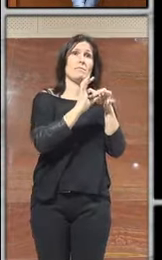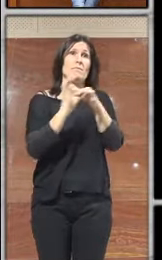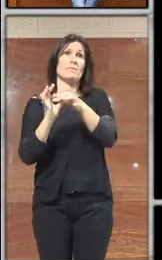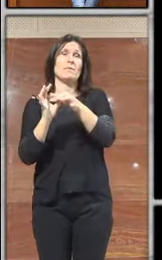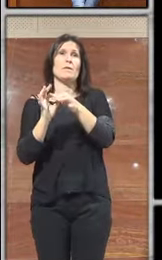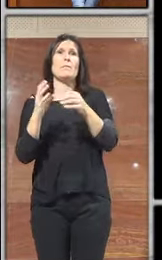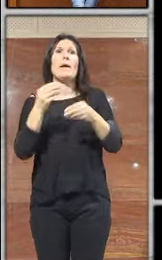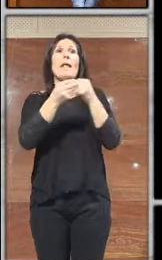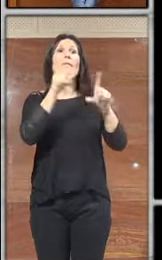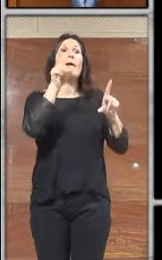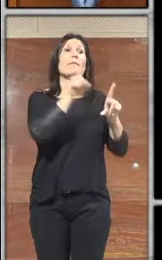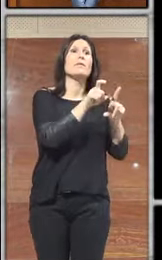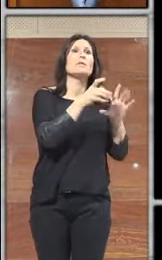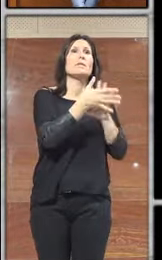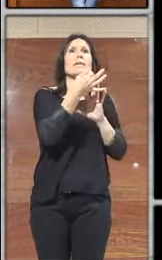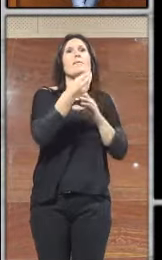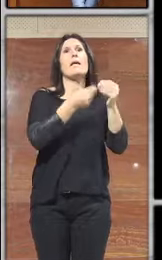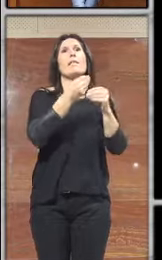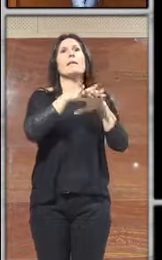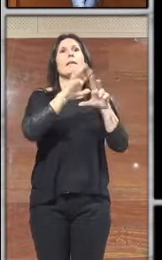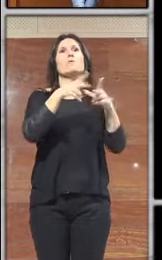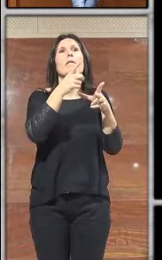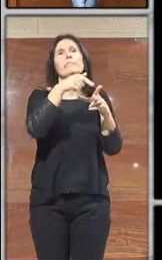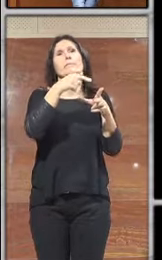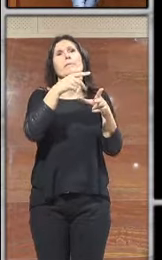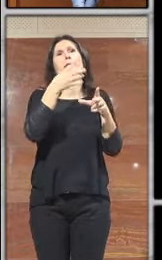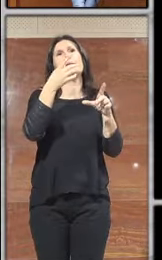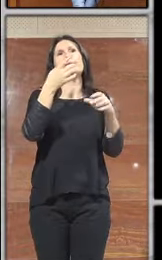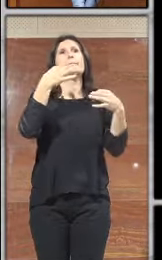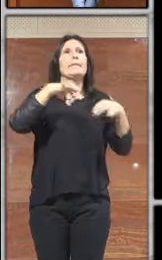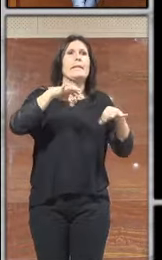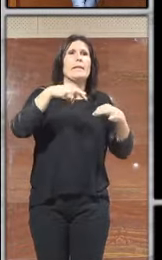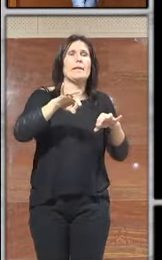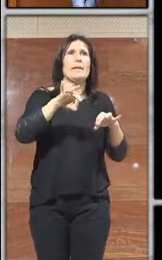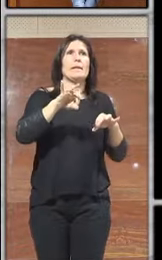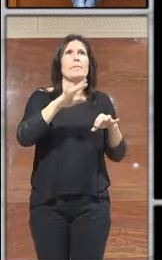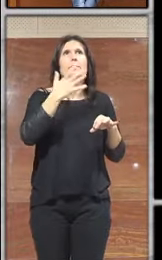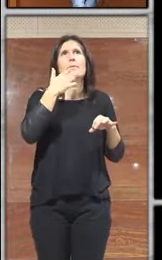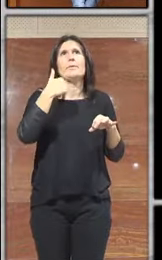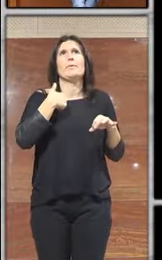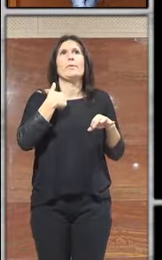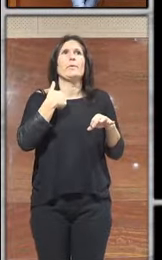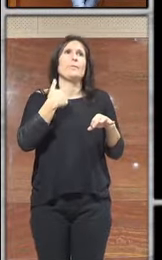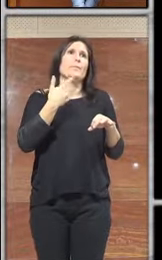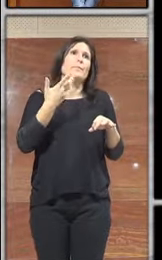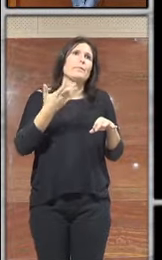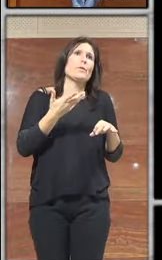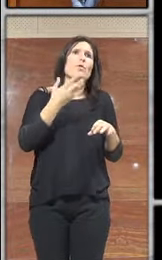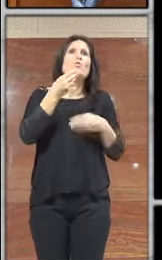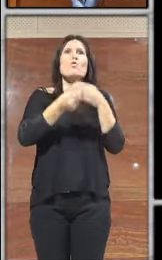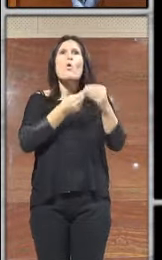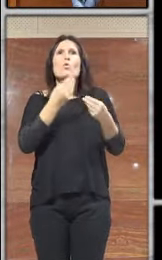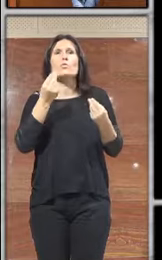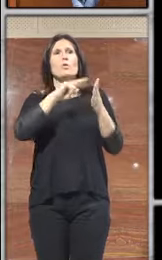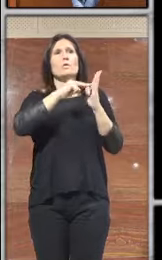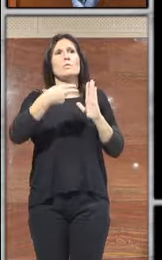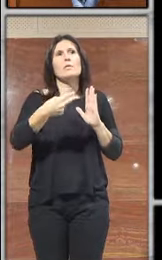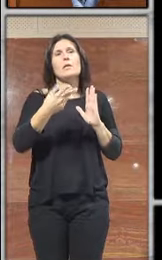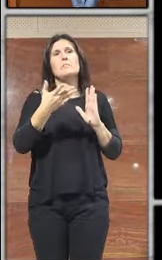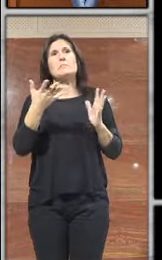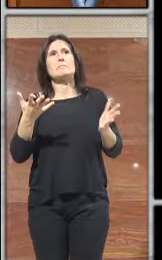poder estructurar un barrido hay que definir muy bien. Yo no uso demasiado las tecnologías,